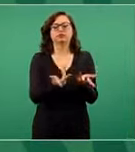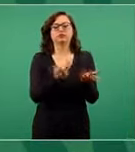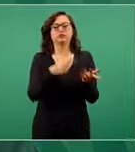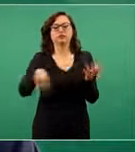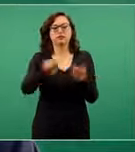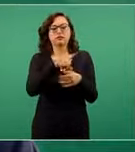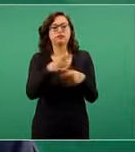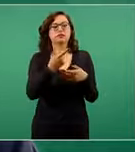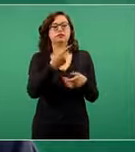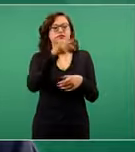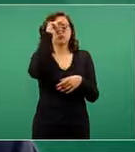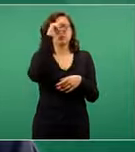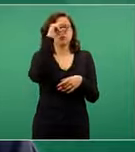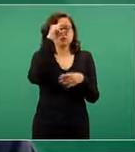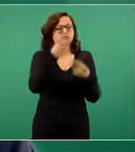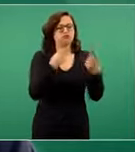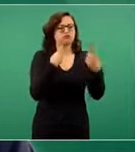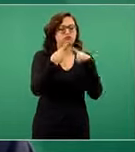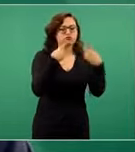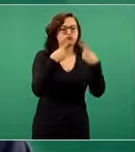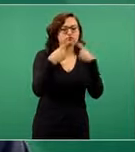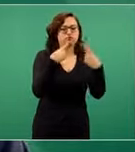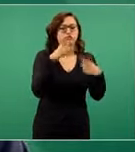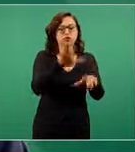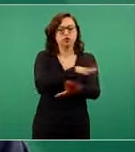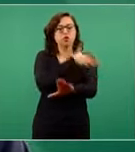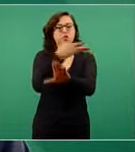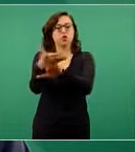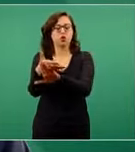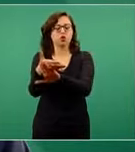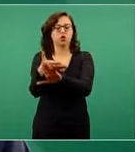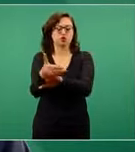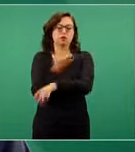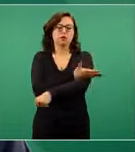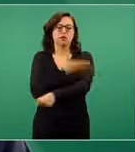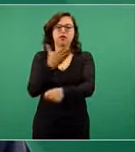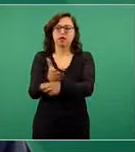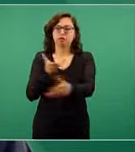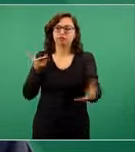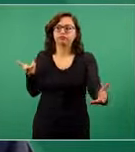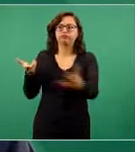golpe, cuando el asesinato a Francisco I. Madero,